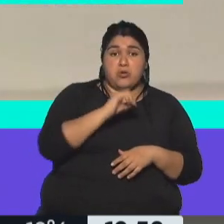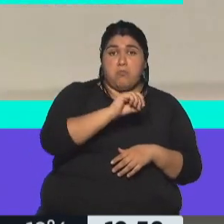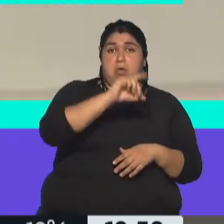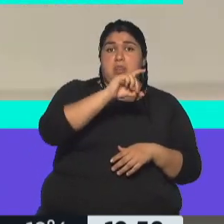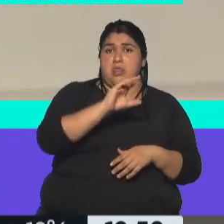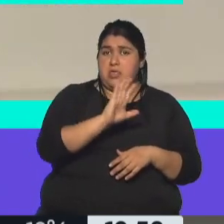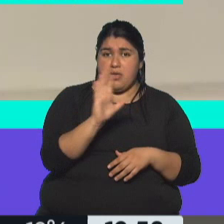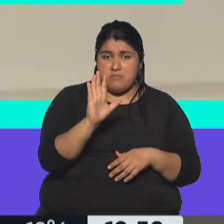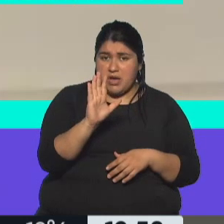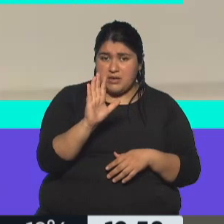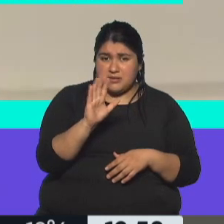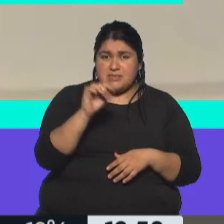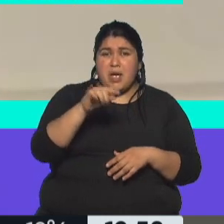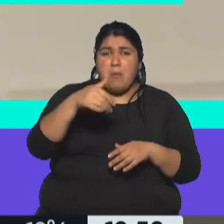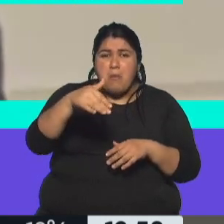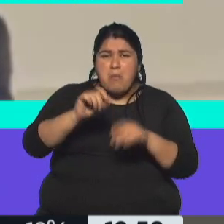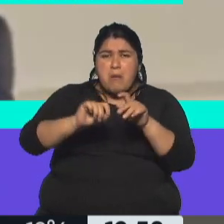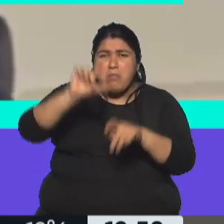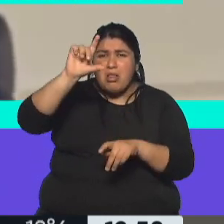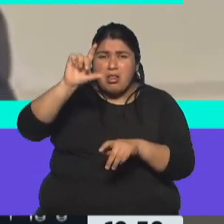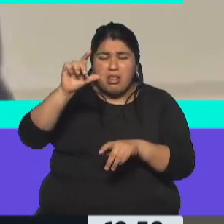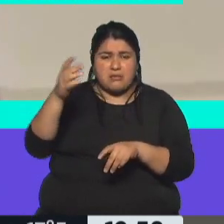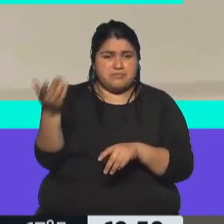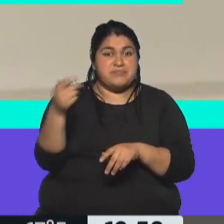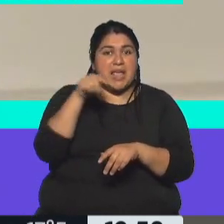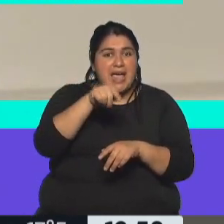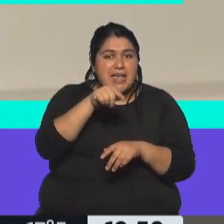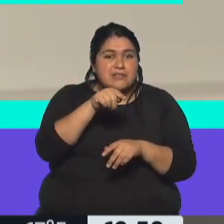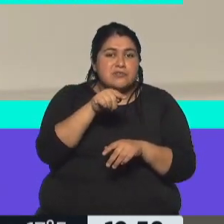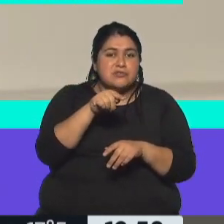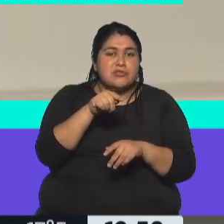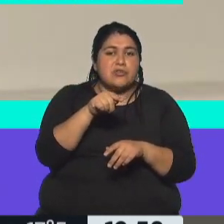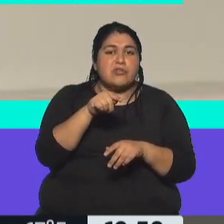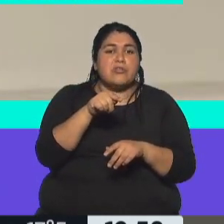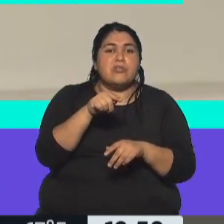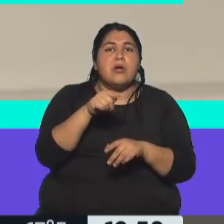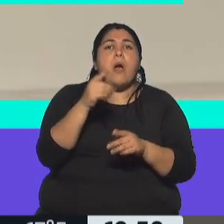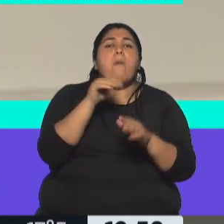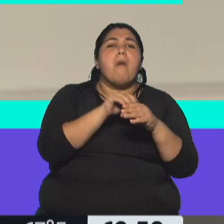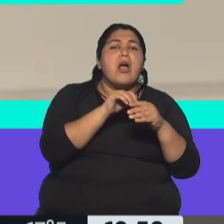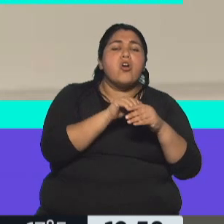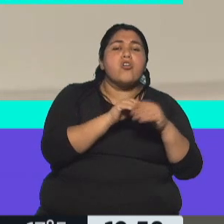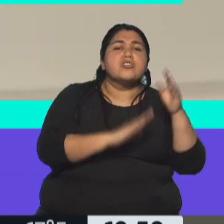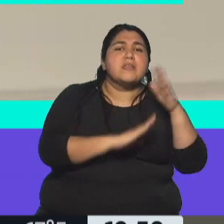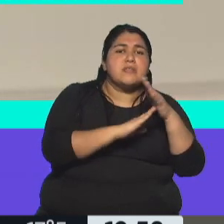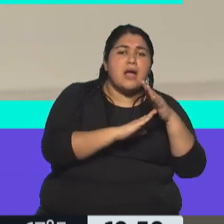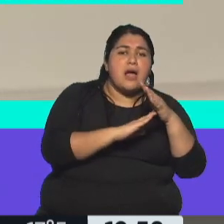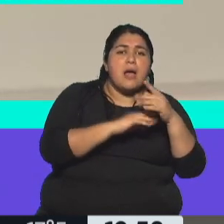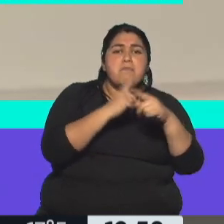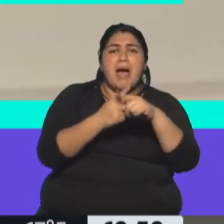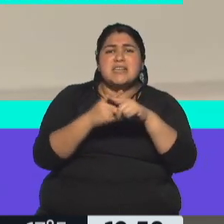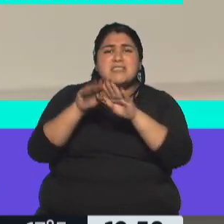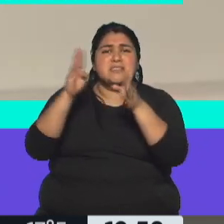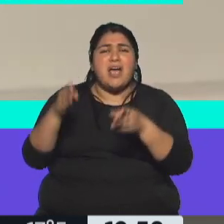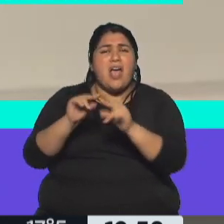van para proyectado 27. Esto suma, para no hay que dejarse engañar, Banco Central y el Tesoro,